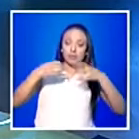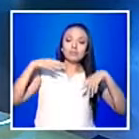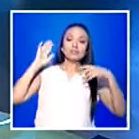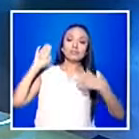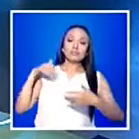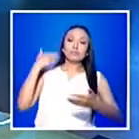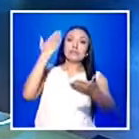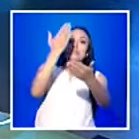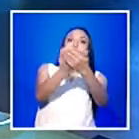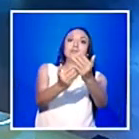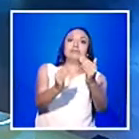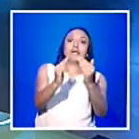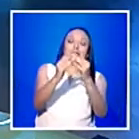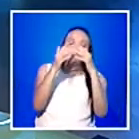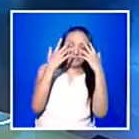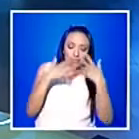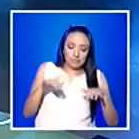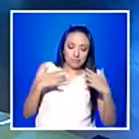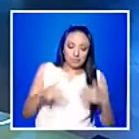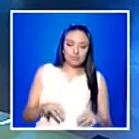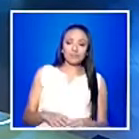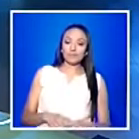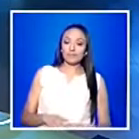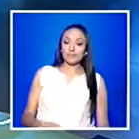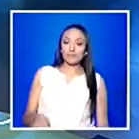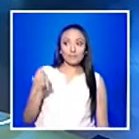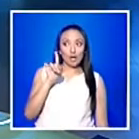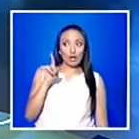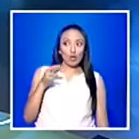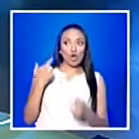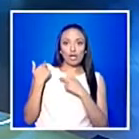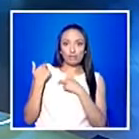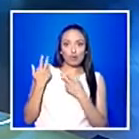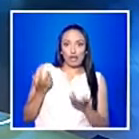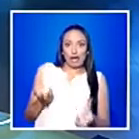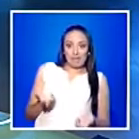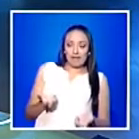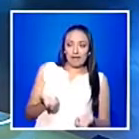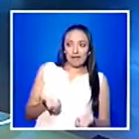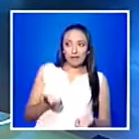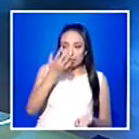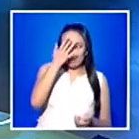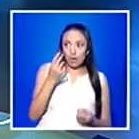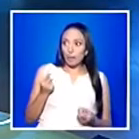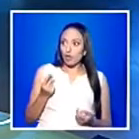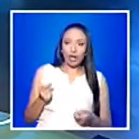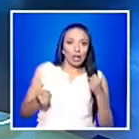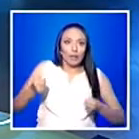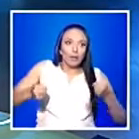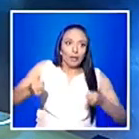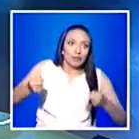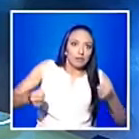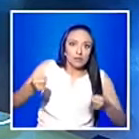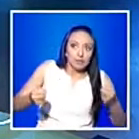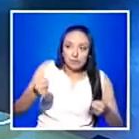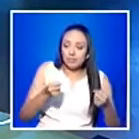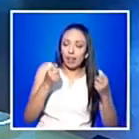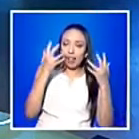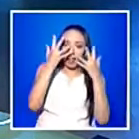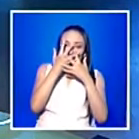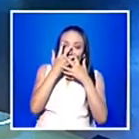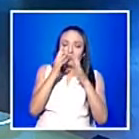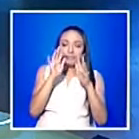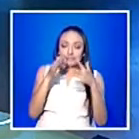mi casa. La verdad es que no es tan responsable hacerlo, porque claro, uno está más preocupado por llegar que por conducir. Así que,